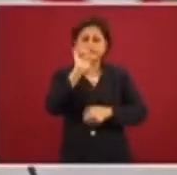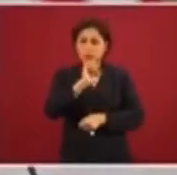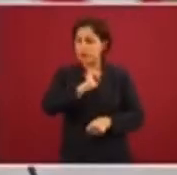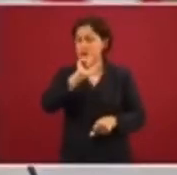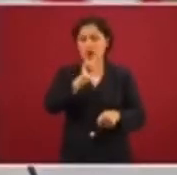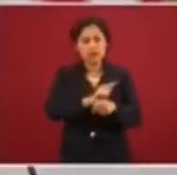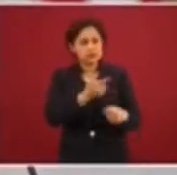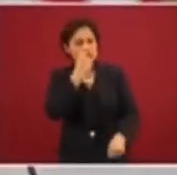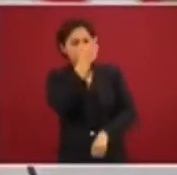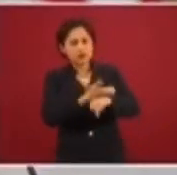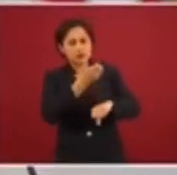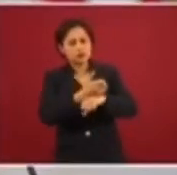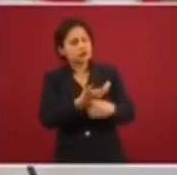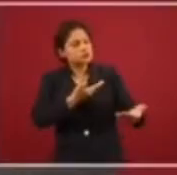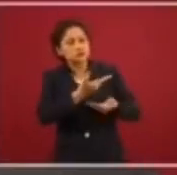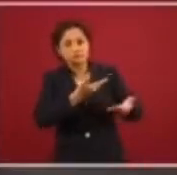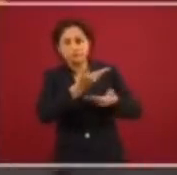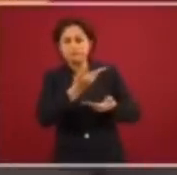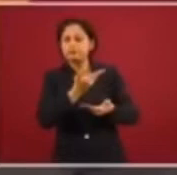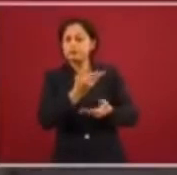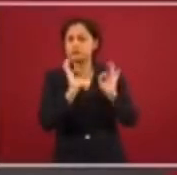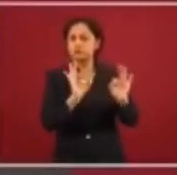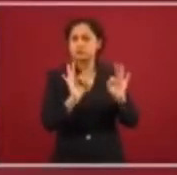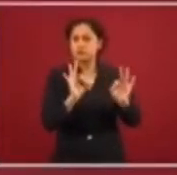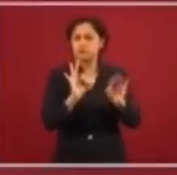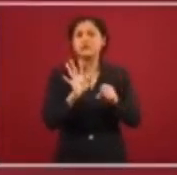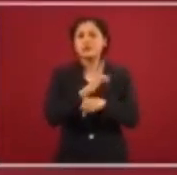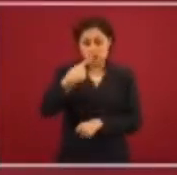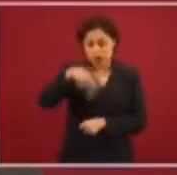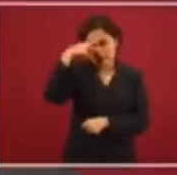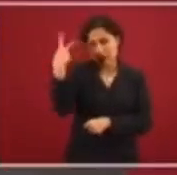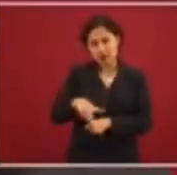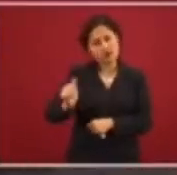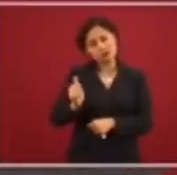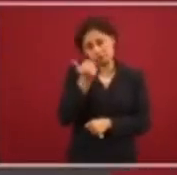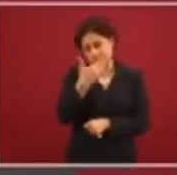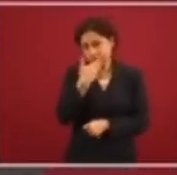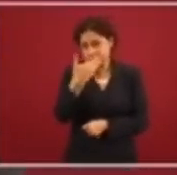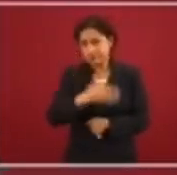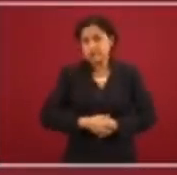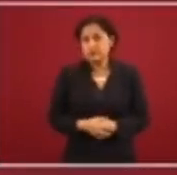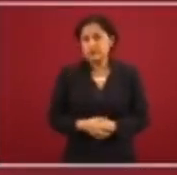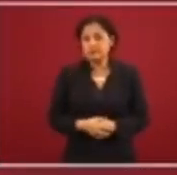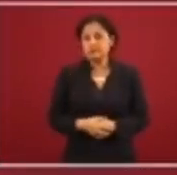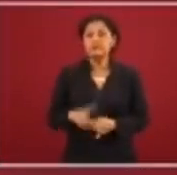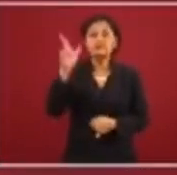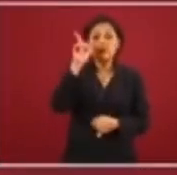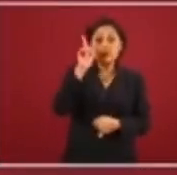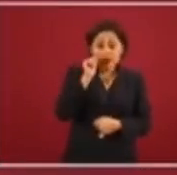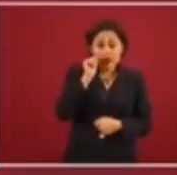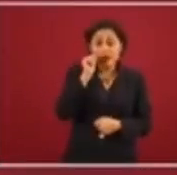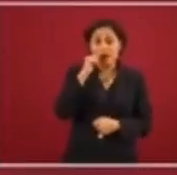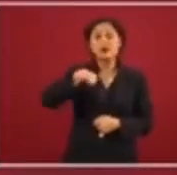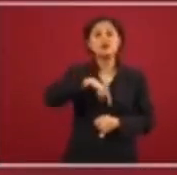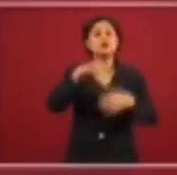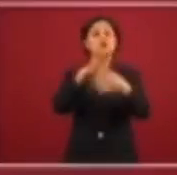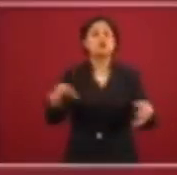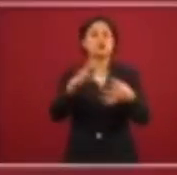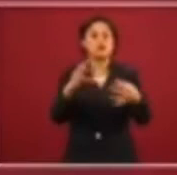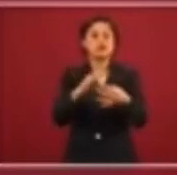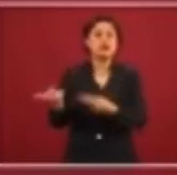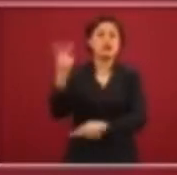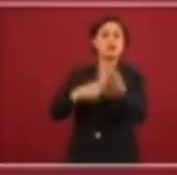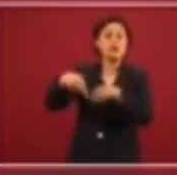Unidos, porque esto le conviene al pueblo de México, nos conviene. Mañana vamos a explicar, viene